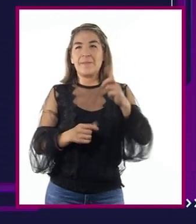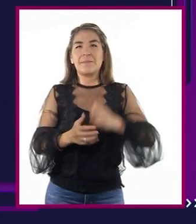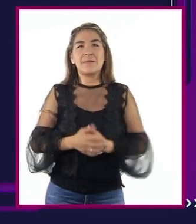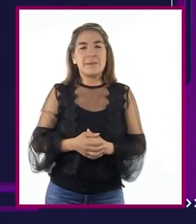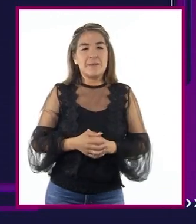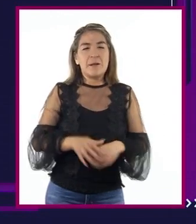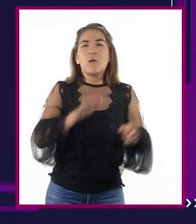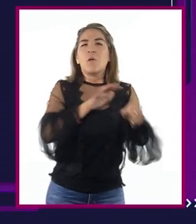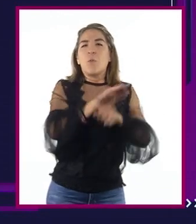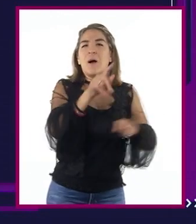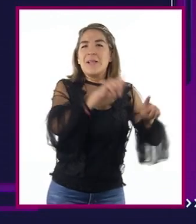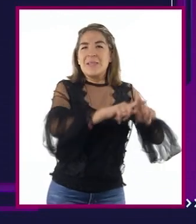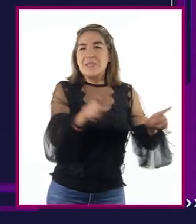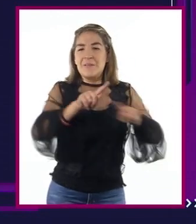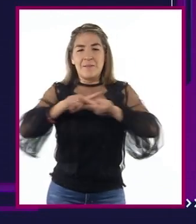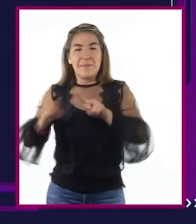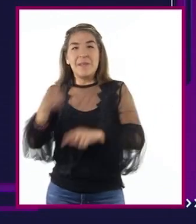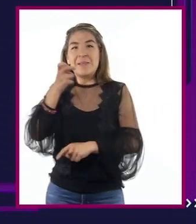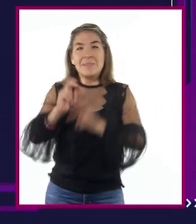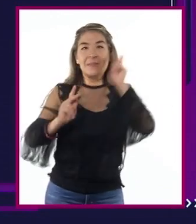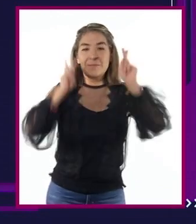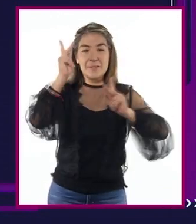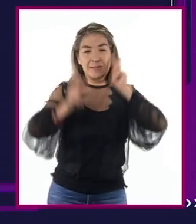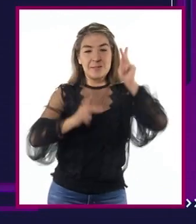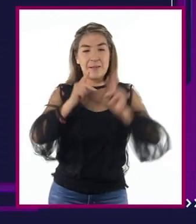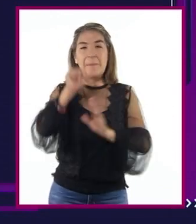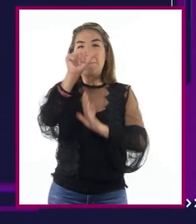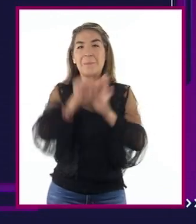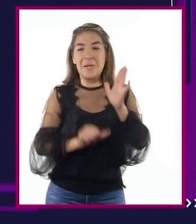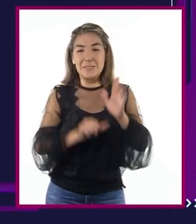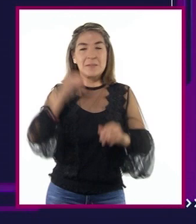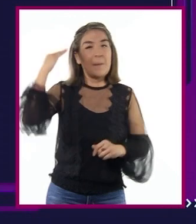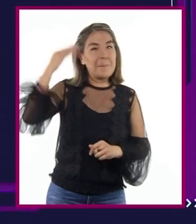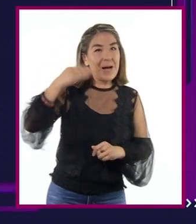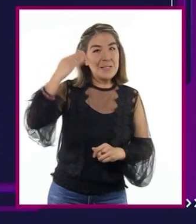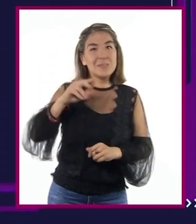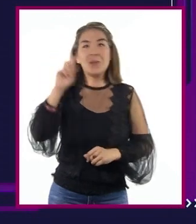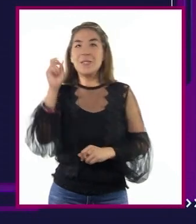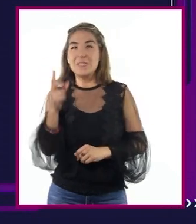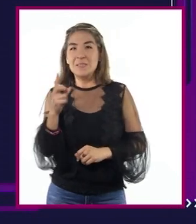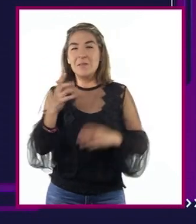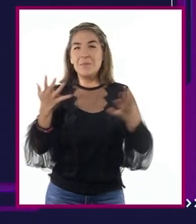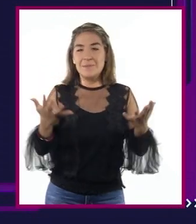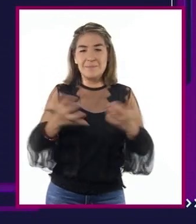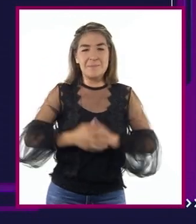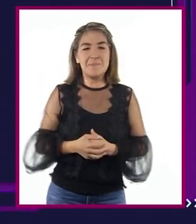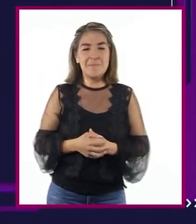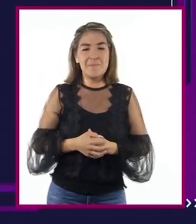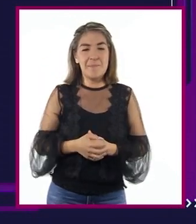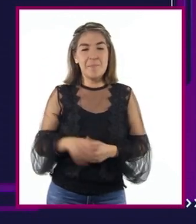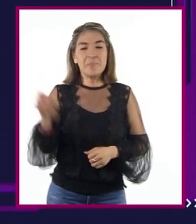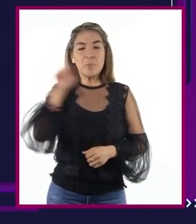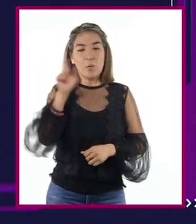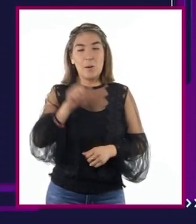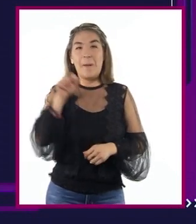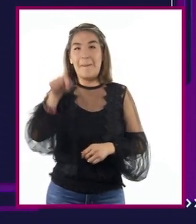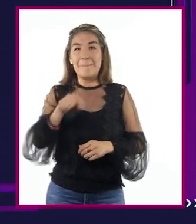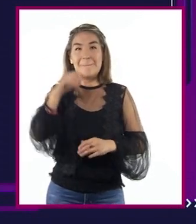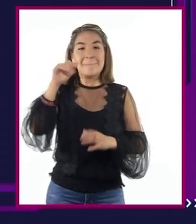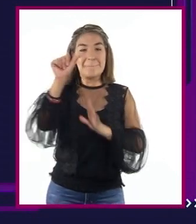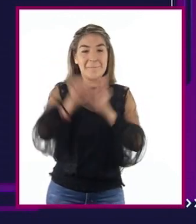¿Qué diferencia de visitantes hubo entre el mes de marzo y diciembre? Al tener el mes de